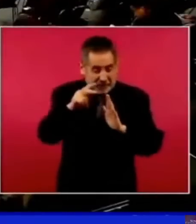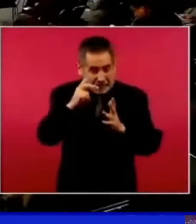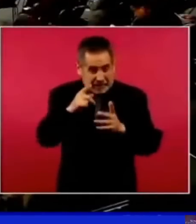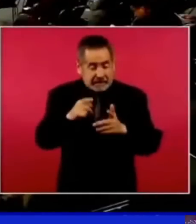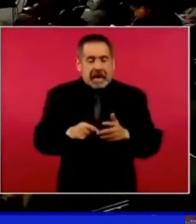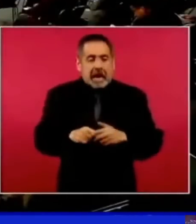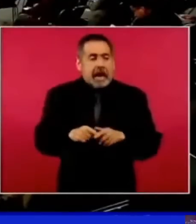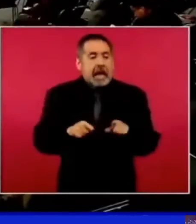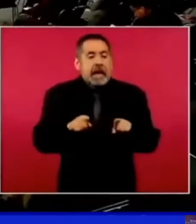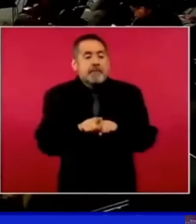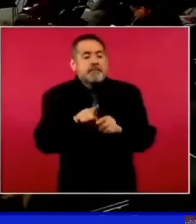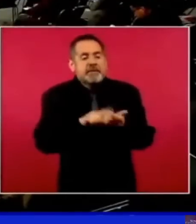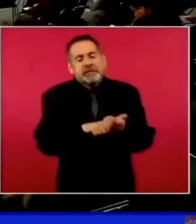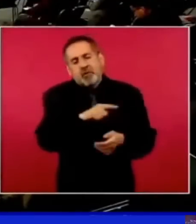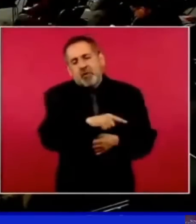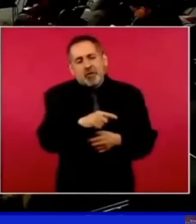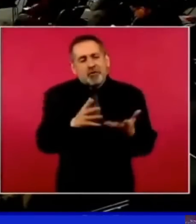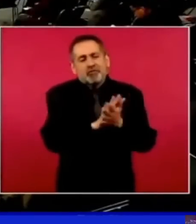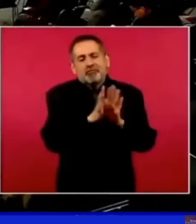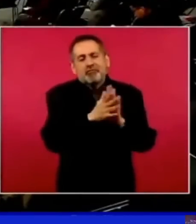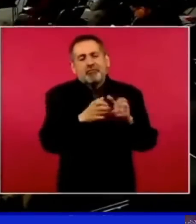tiene que ver con Loret de Mola